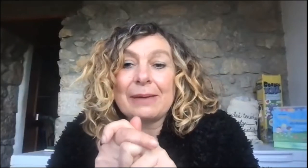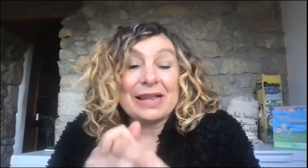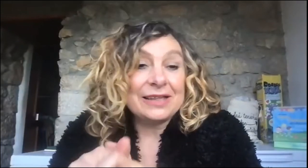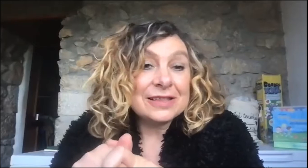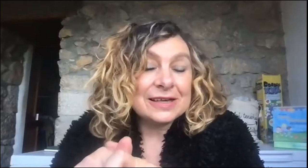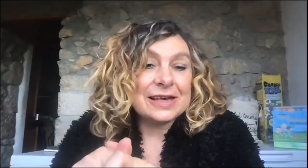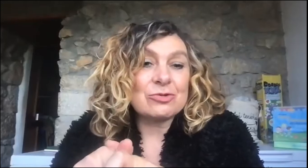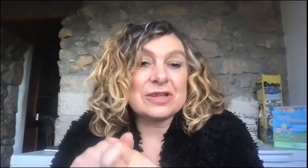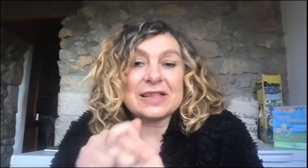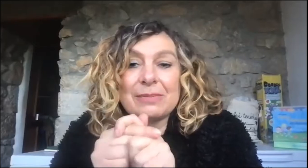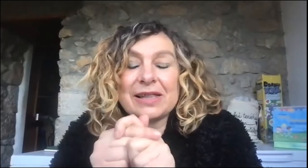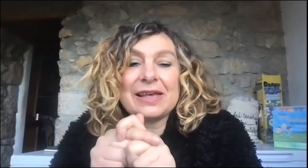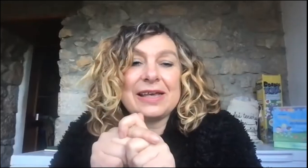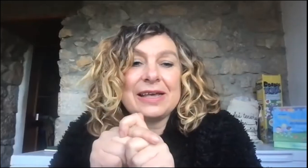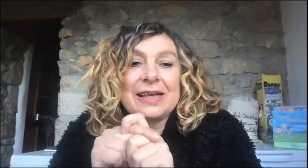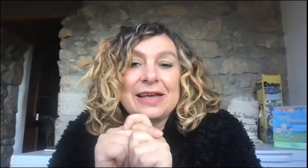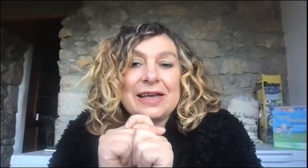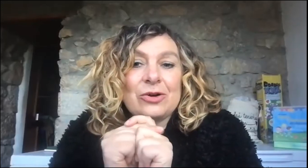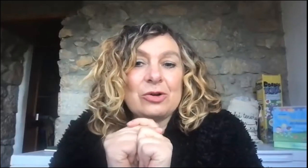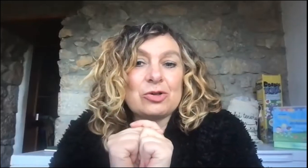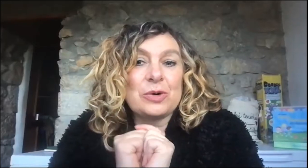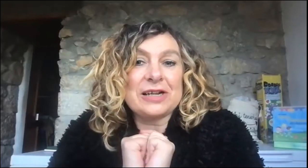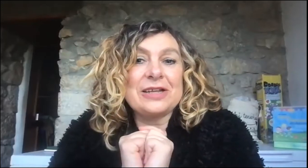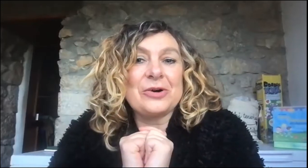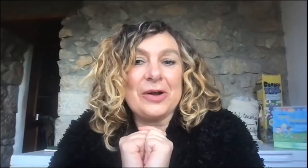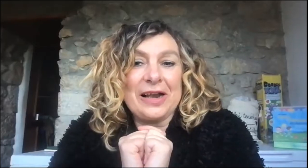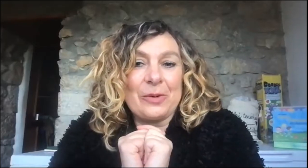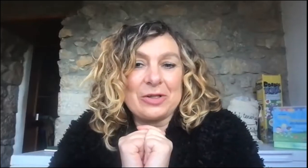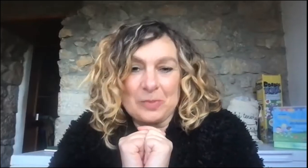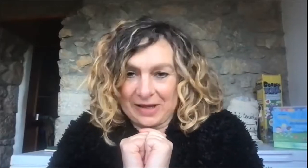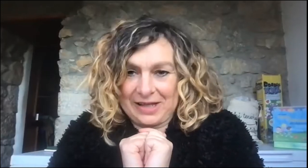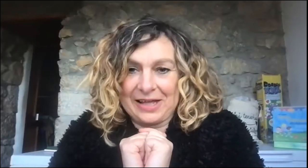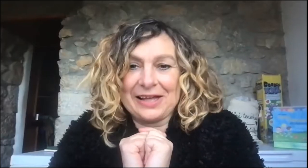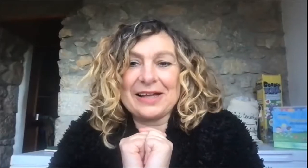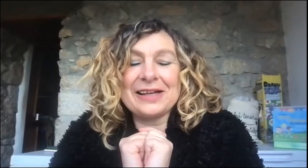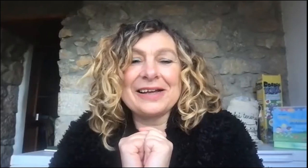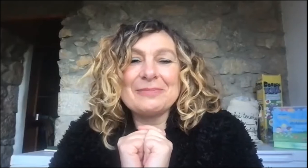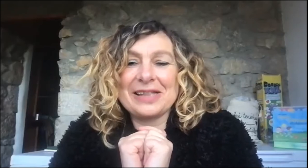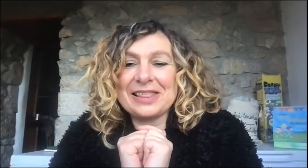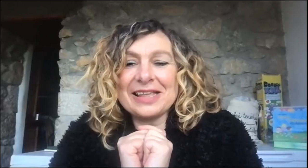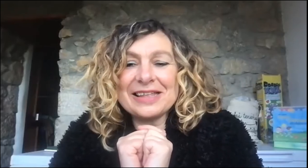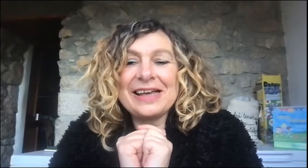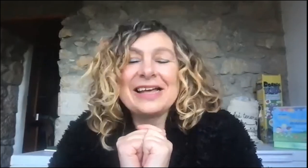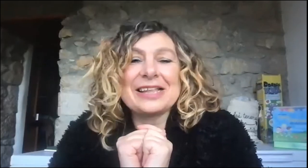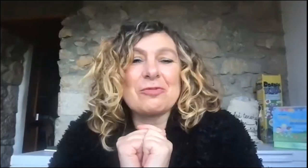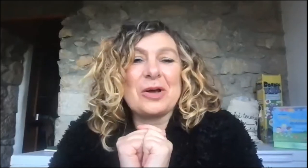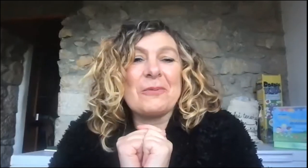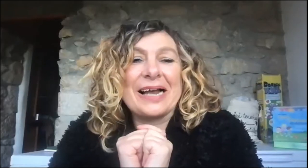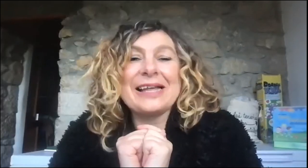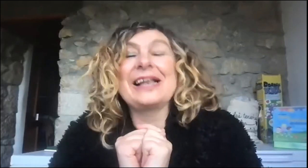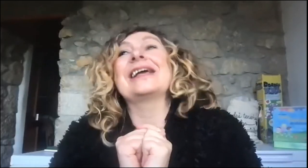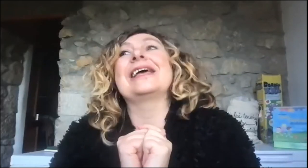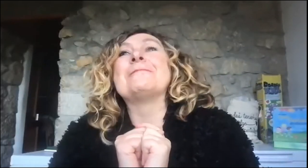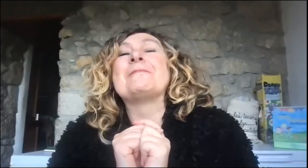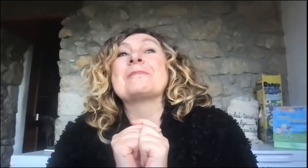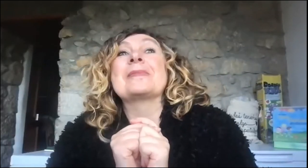de Navilens, que es un sistema de códigos QR, si no, Laura, tú me me dices si lo explico mal,